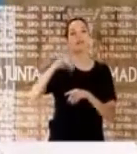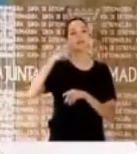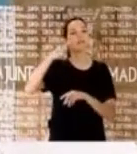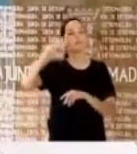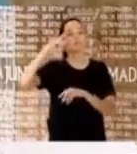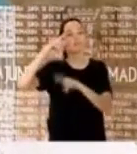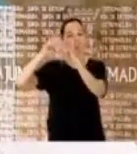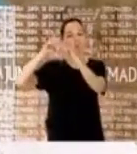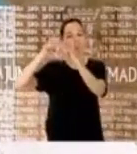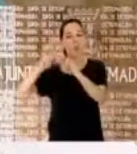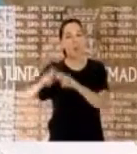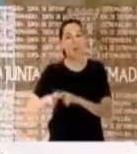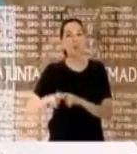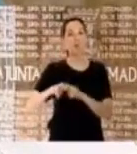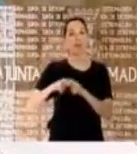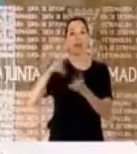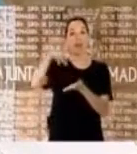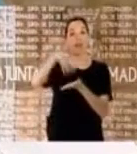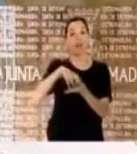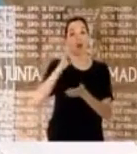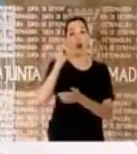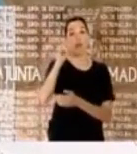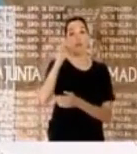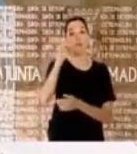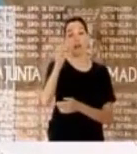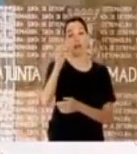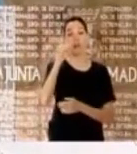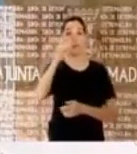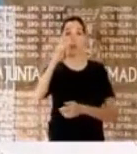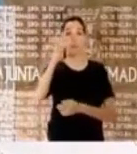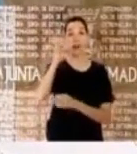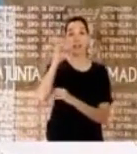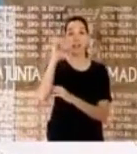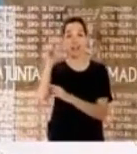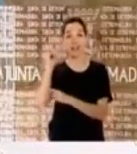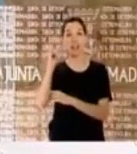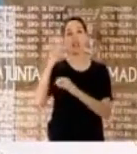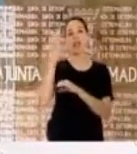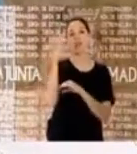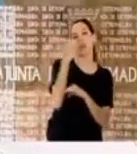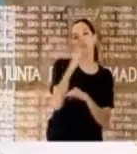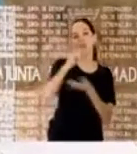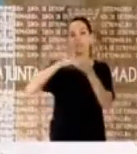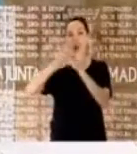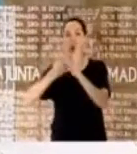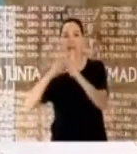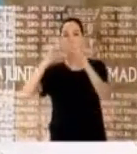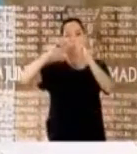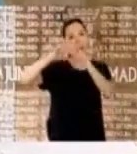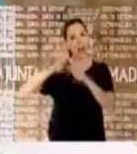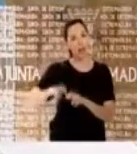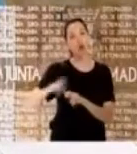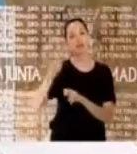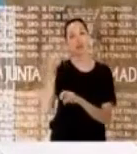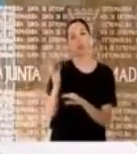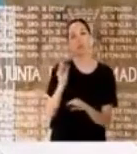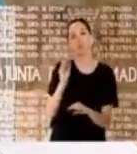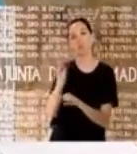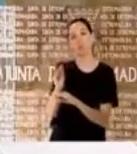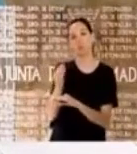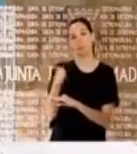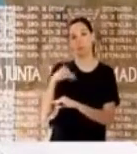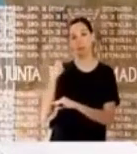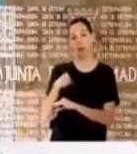investigador a centros de I+D+I pertenecientes al Sistema Extremeño de Ciencia, Tecnología e Investigación. Evidentemente, esta ayuda se encuadra